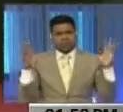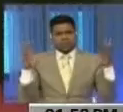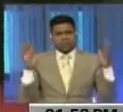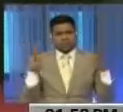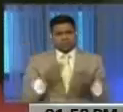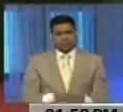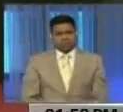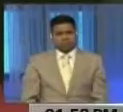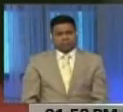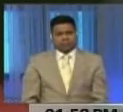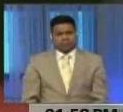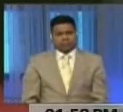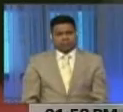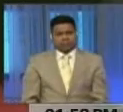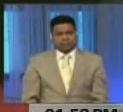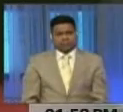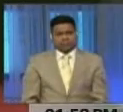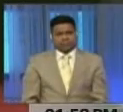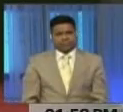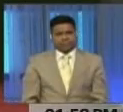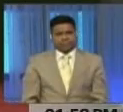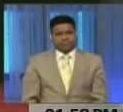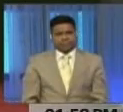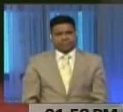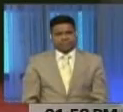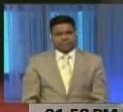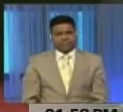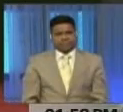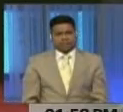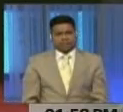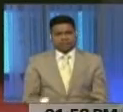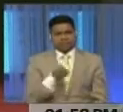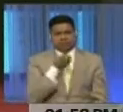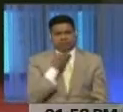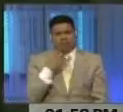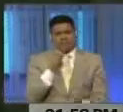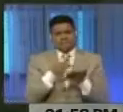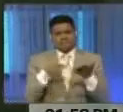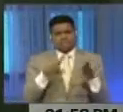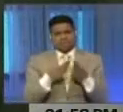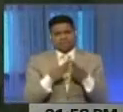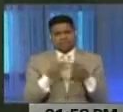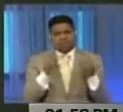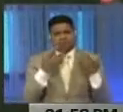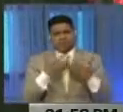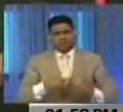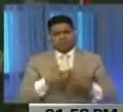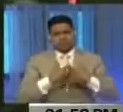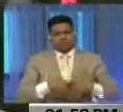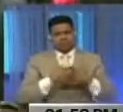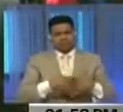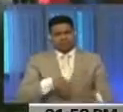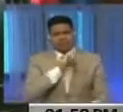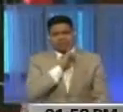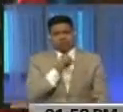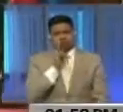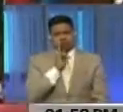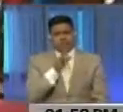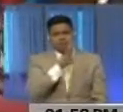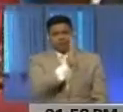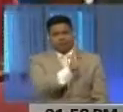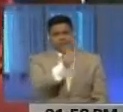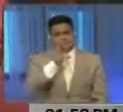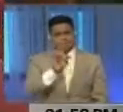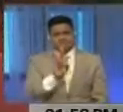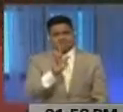Bien, es parte de la firma de este memorándum de entendimiento con la empresa Barrick International Corporation